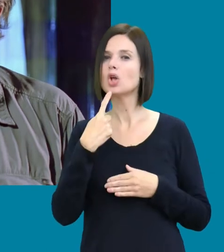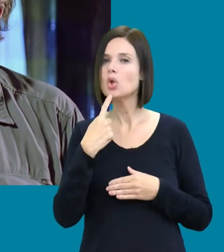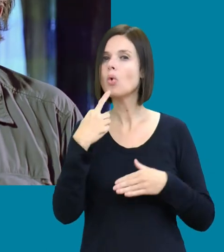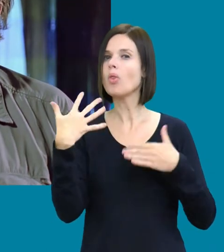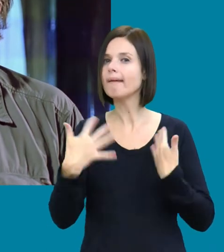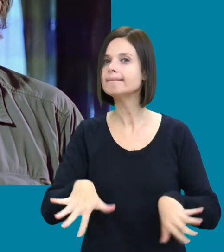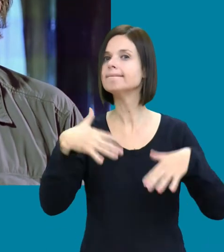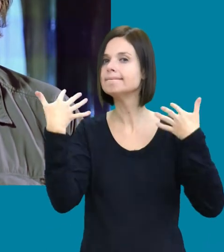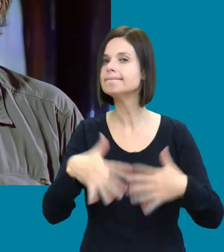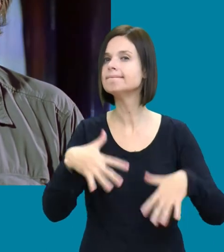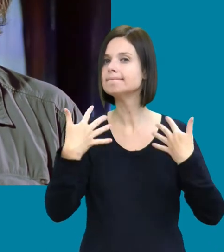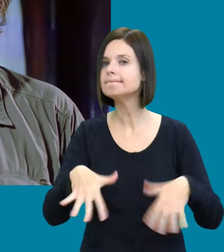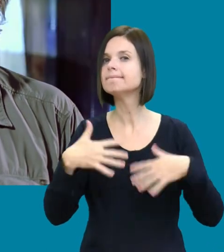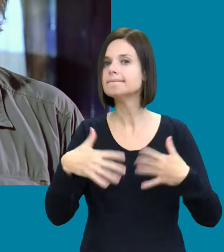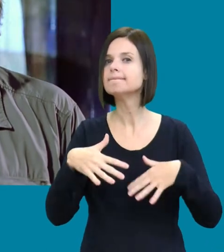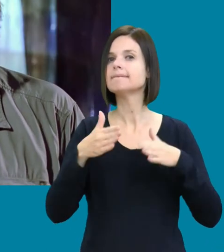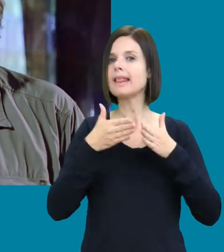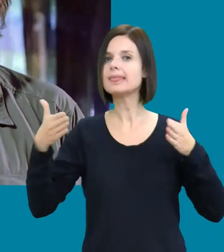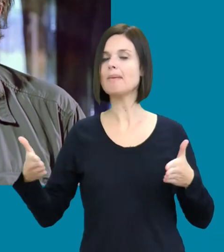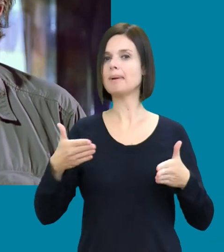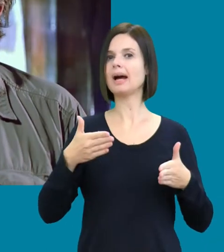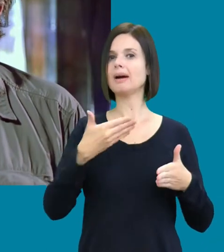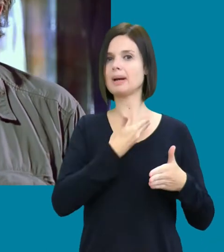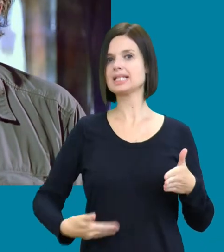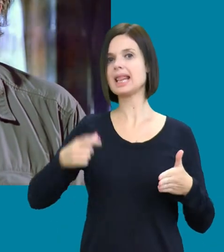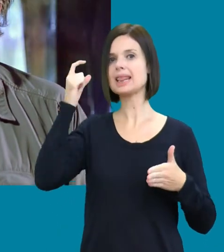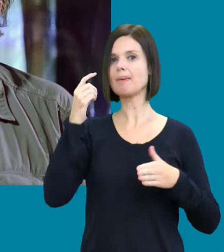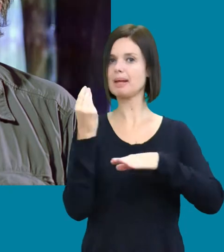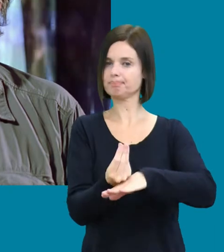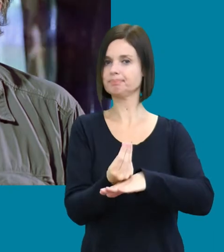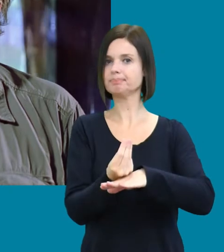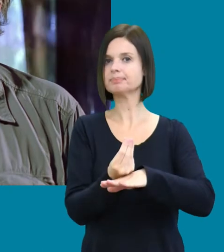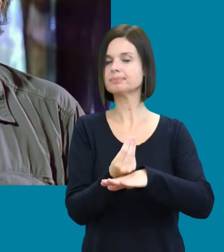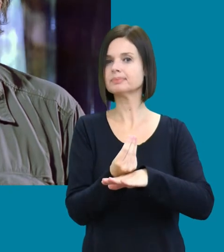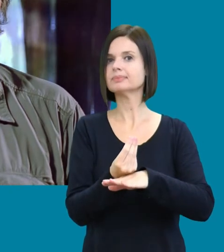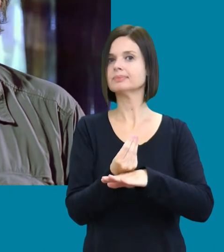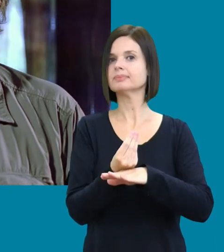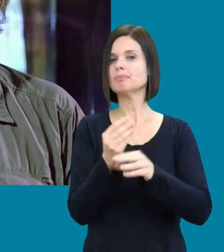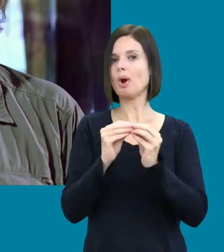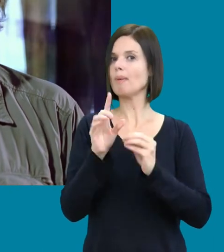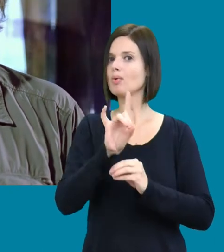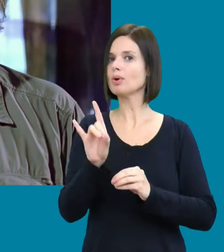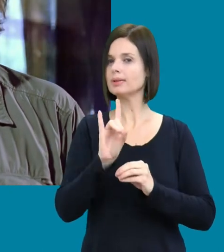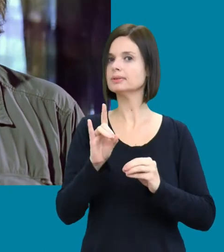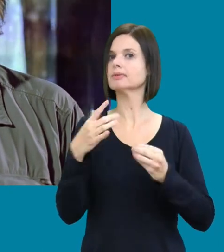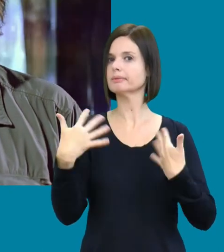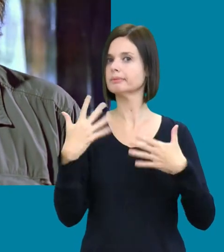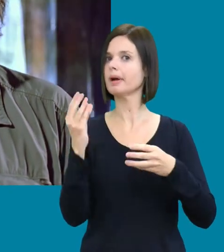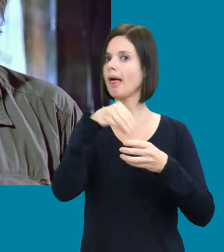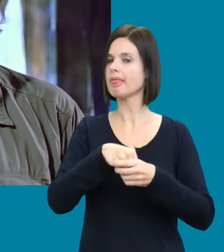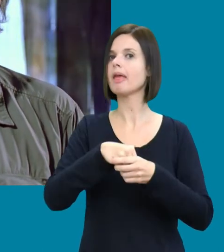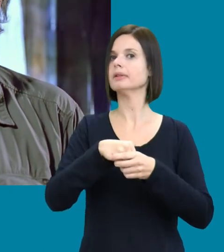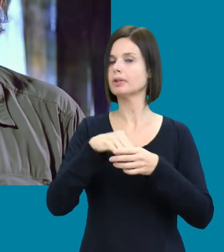muchísimo en la etapa de Menem y en la problemática universitaria nos costó mucho